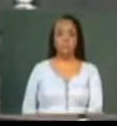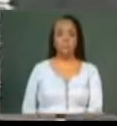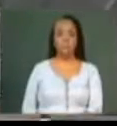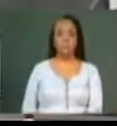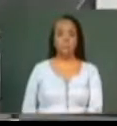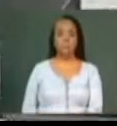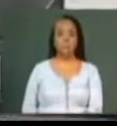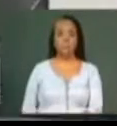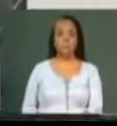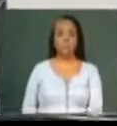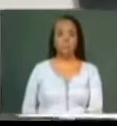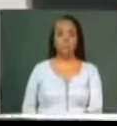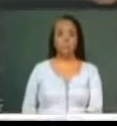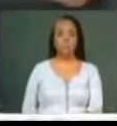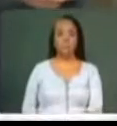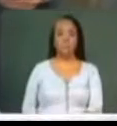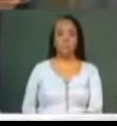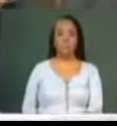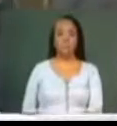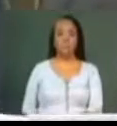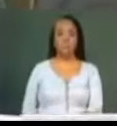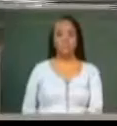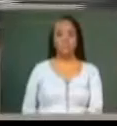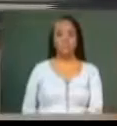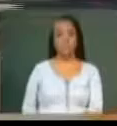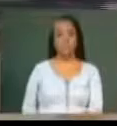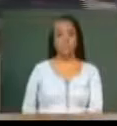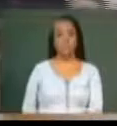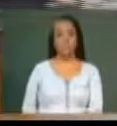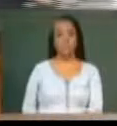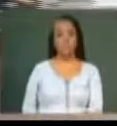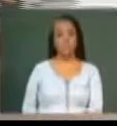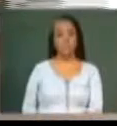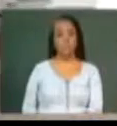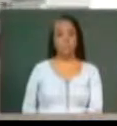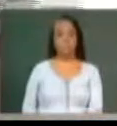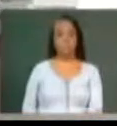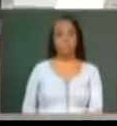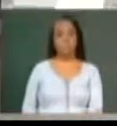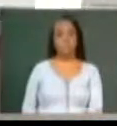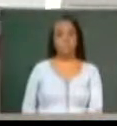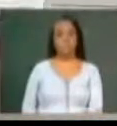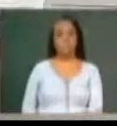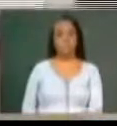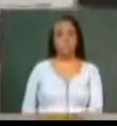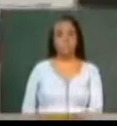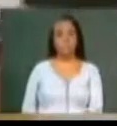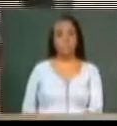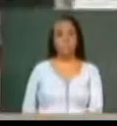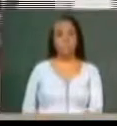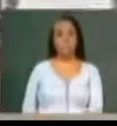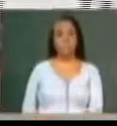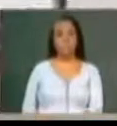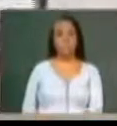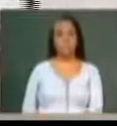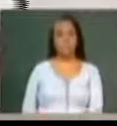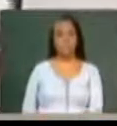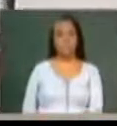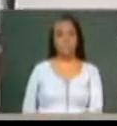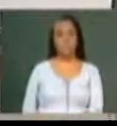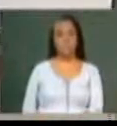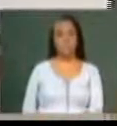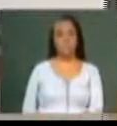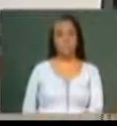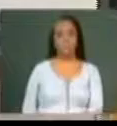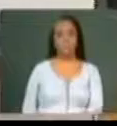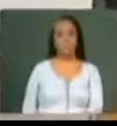volvió a resaltar el trabajo del Tribunal Supremo de Elecciones en esta votación 2018, donde el magistrado definió como una institución